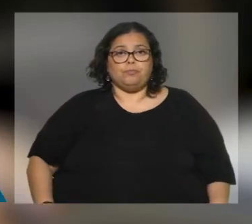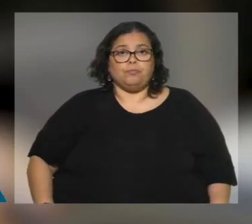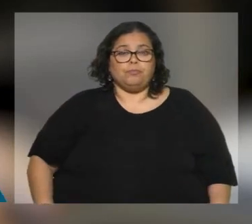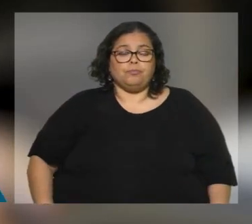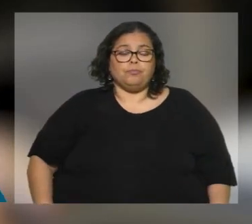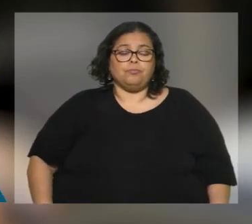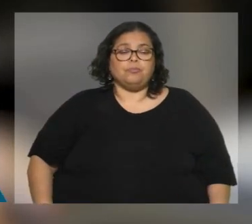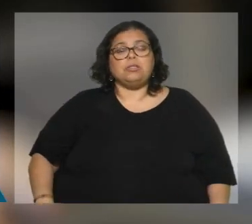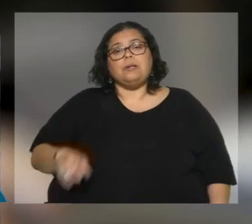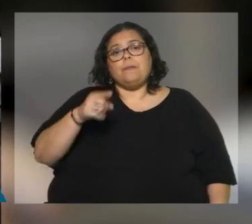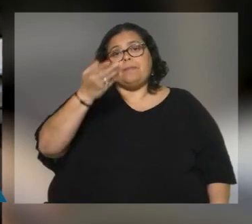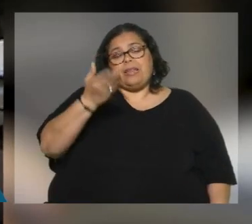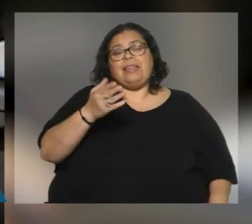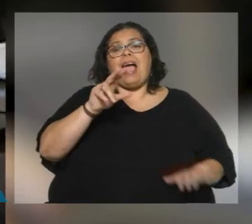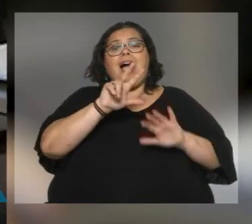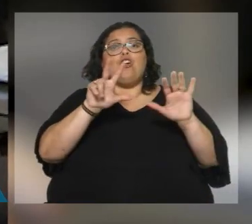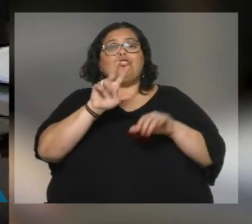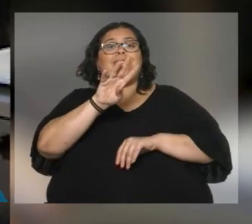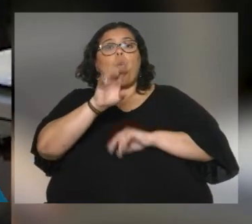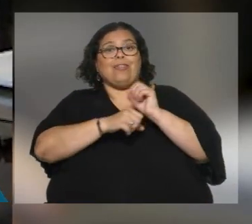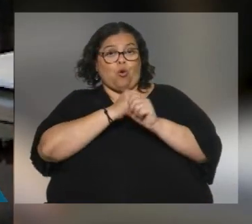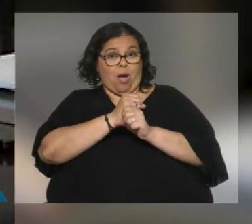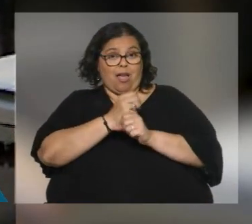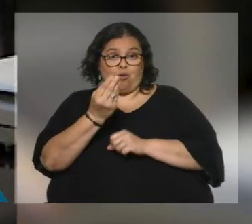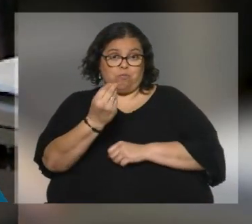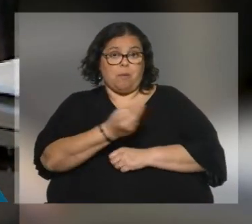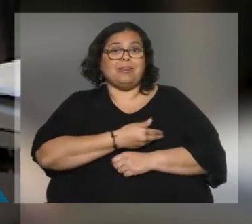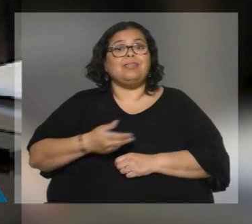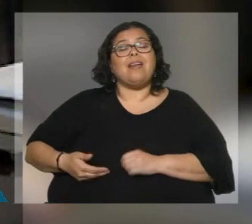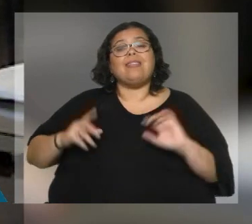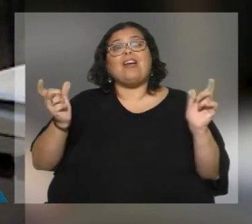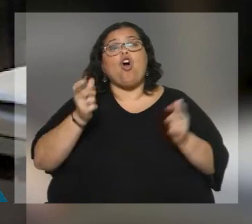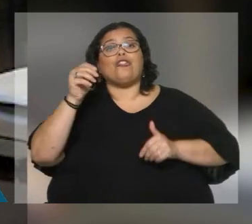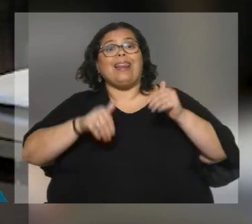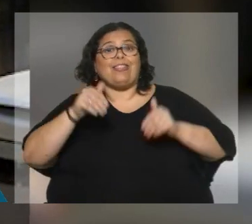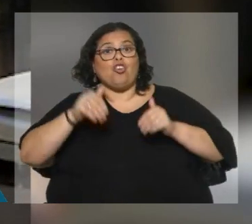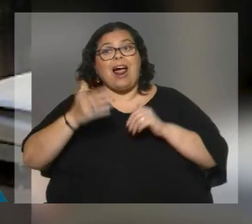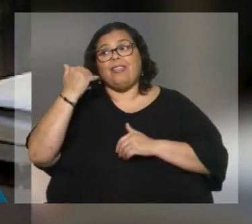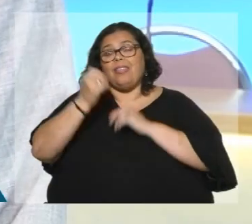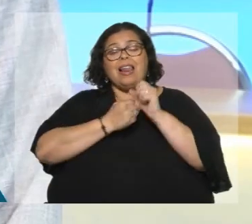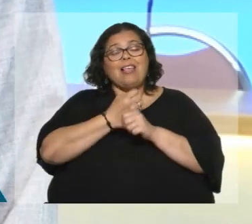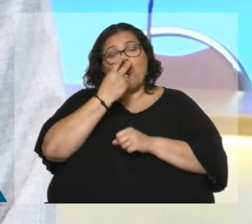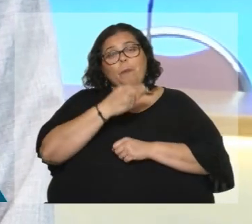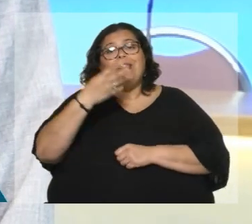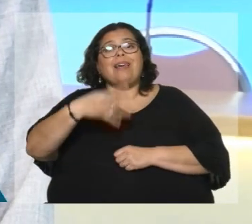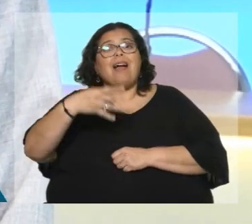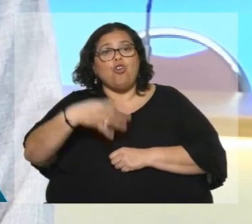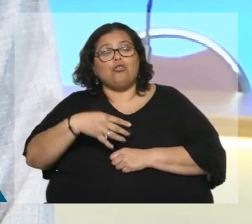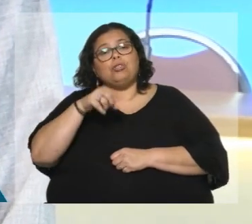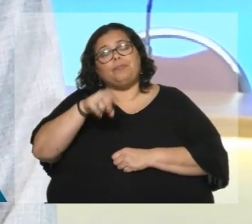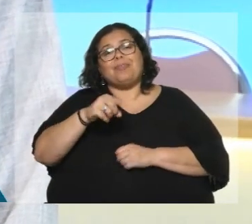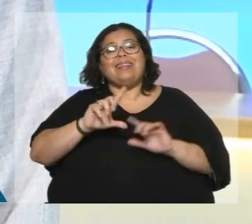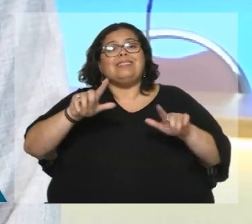José arosena tenía 84 años y ocupaba el cargo de presidente de la corte electoral desde 2014 era licenciado en